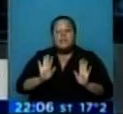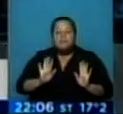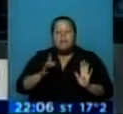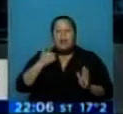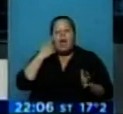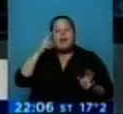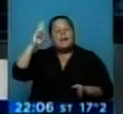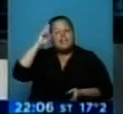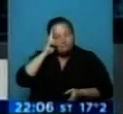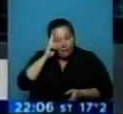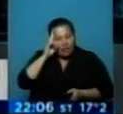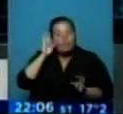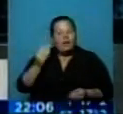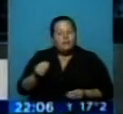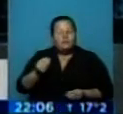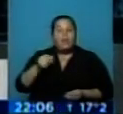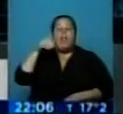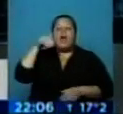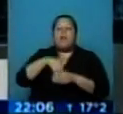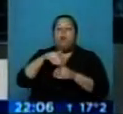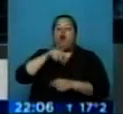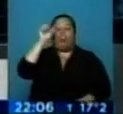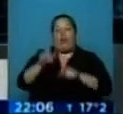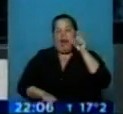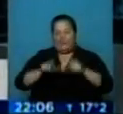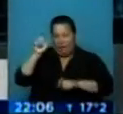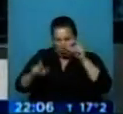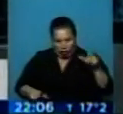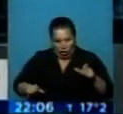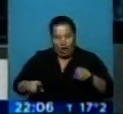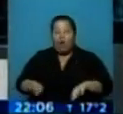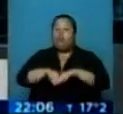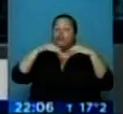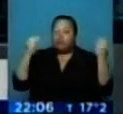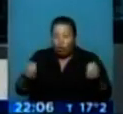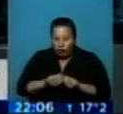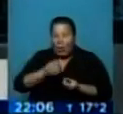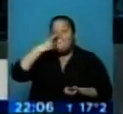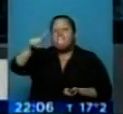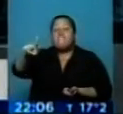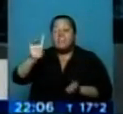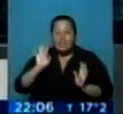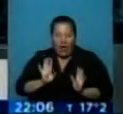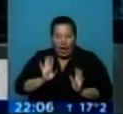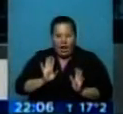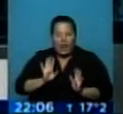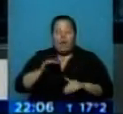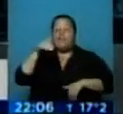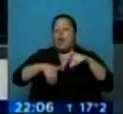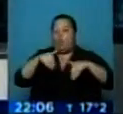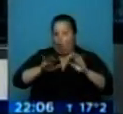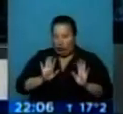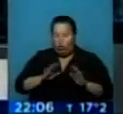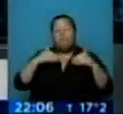y respetando la voluntad popular y el resultado definitivo de las